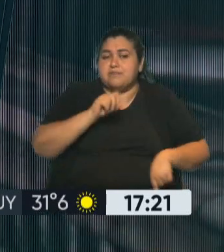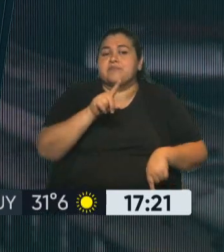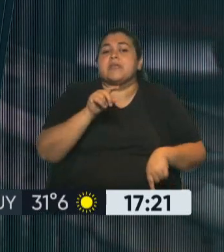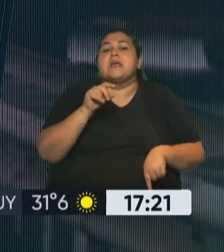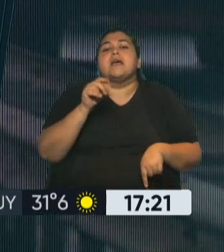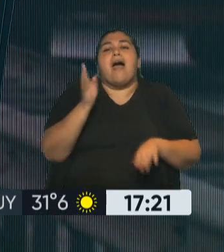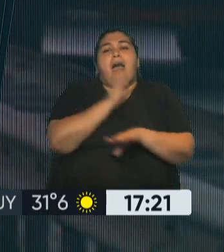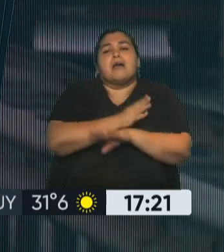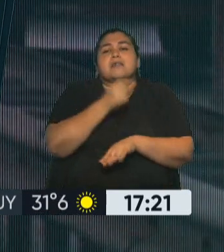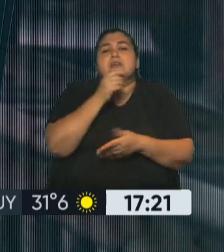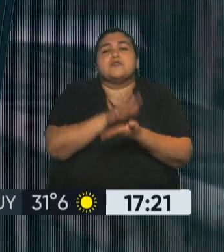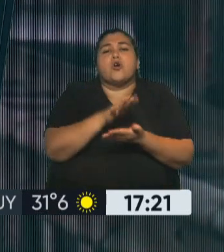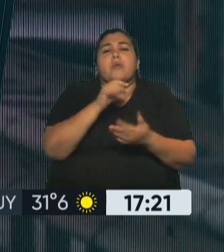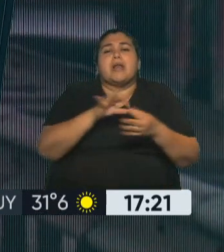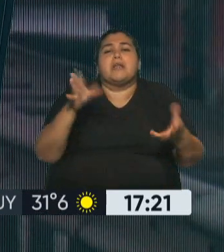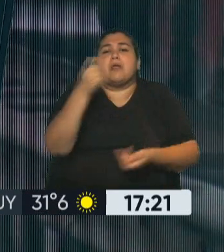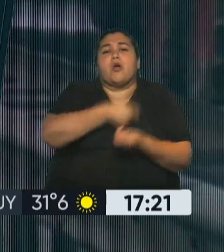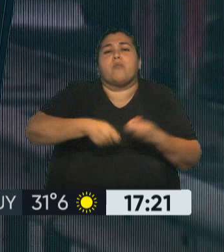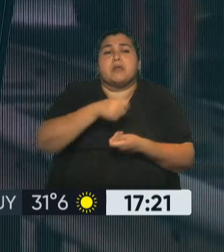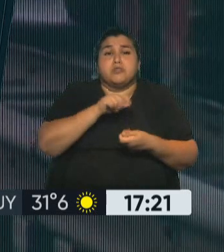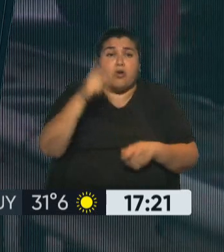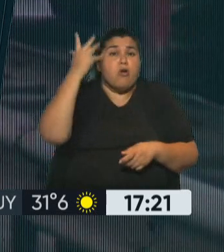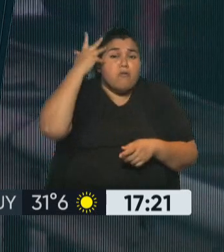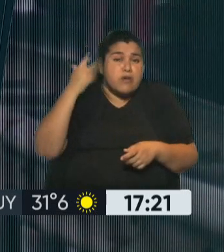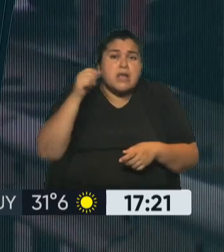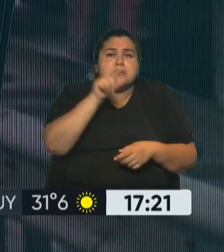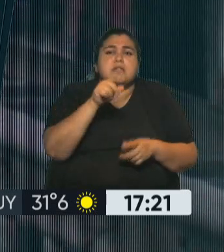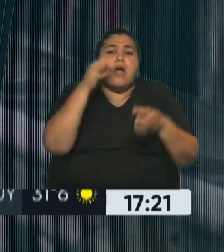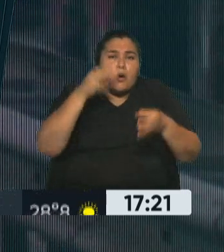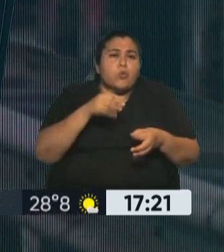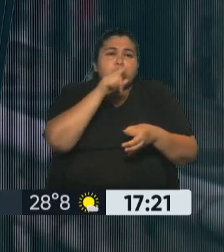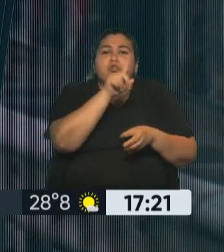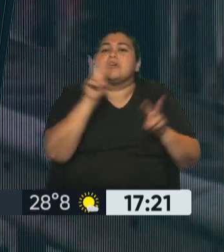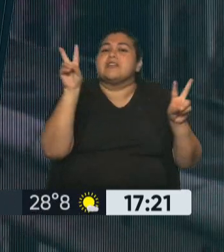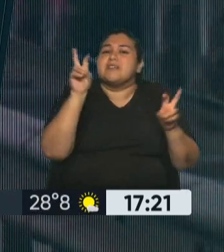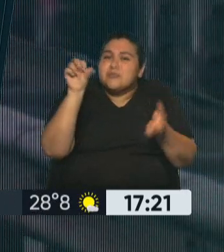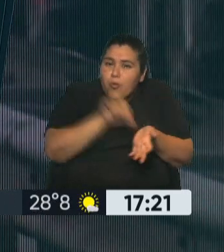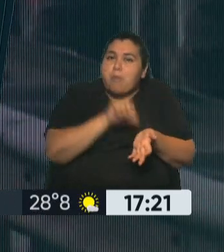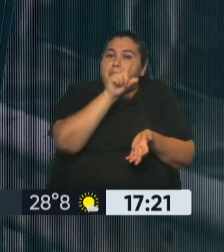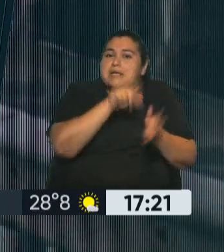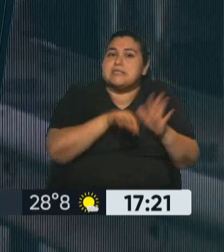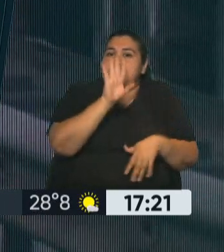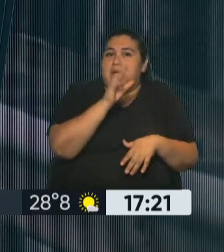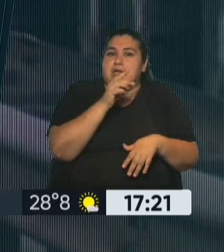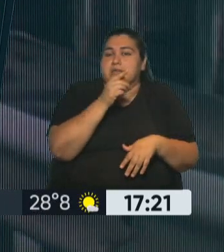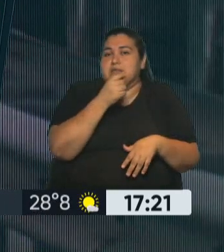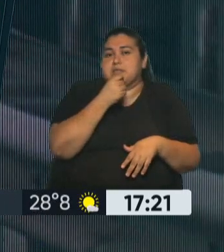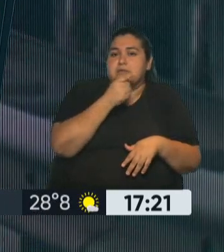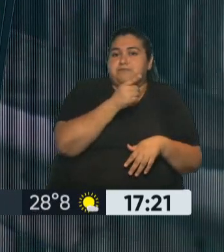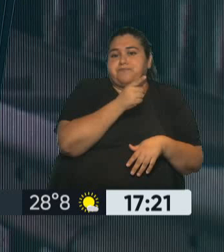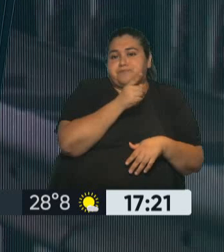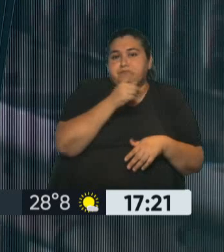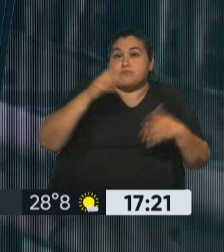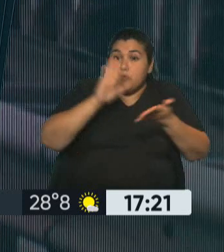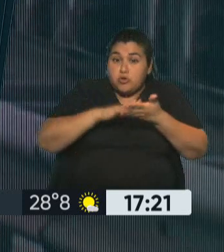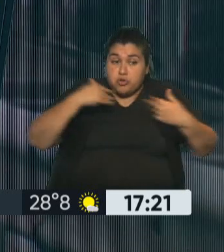sabemos, ¿no? Cuando se habla del Tratado de Libre Comercio con Mercosur, que Francia justamente es uno de los países que más se opone a que finalmente se avance en ese acuerdo